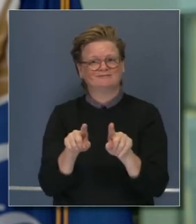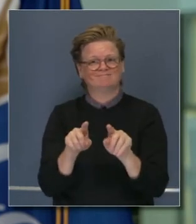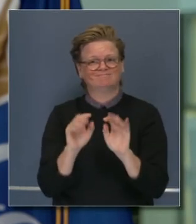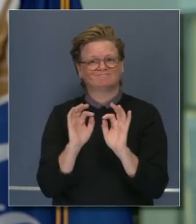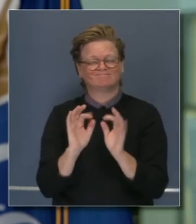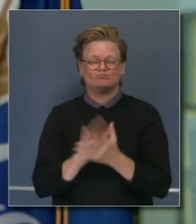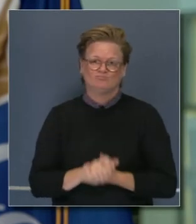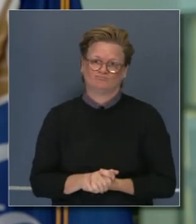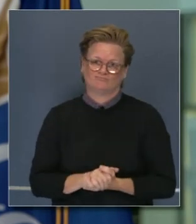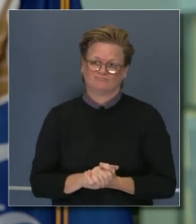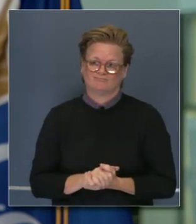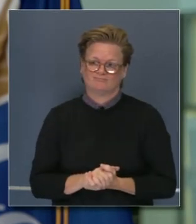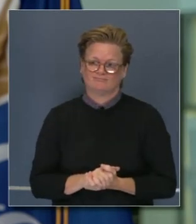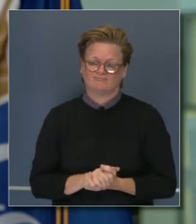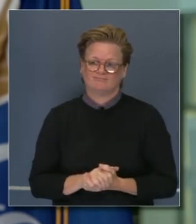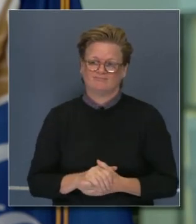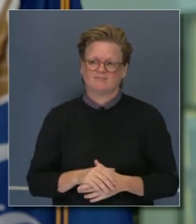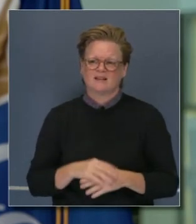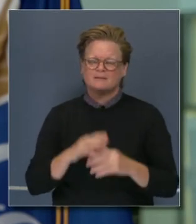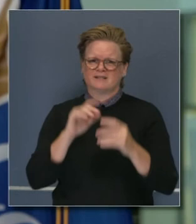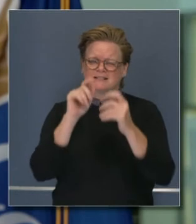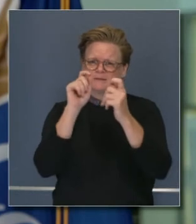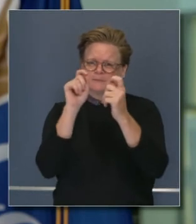pregunta, no específicamente porque no tengo